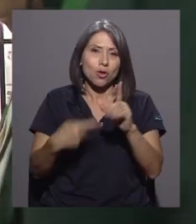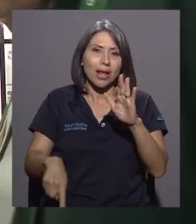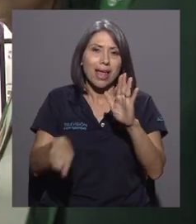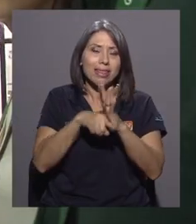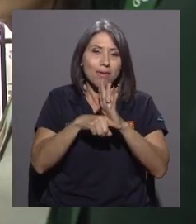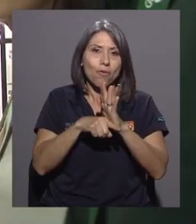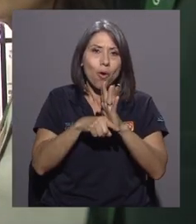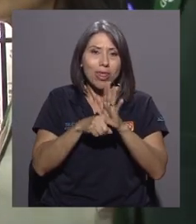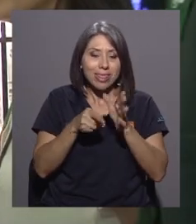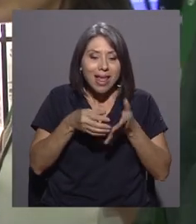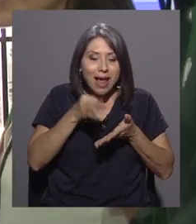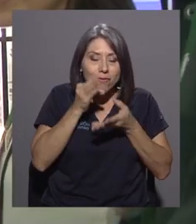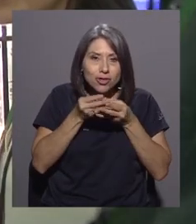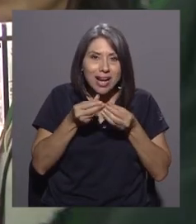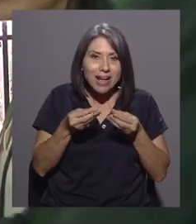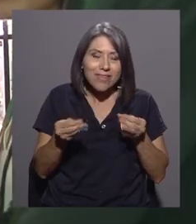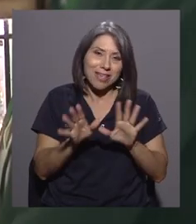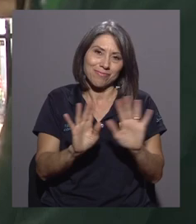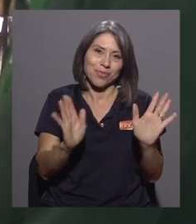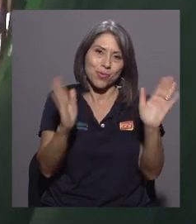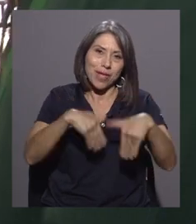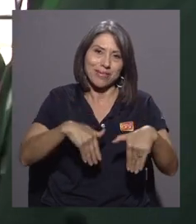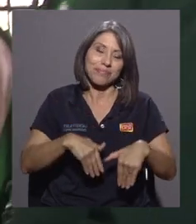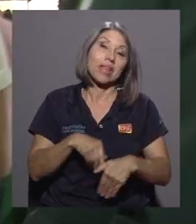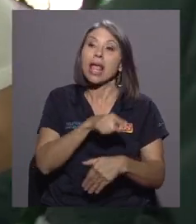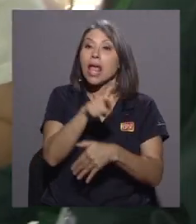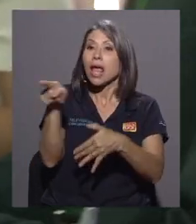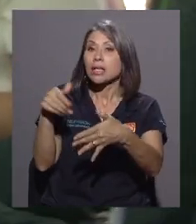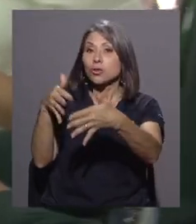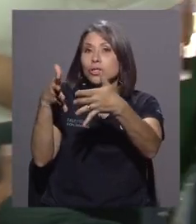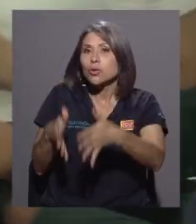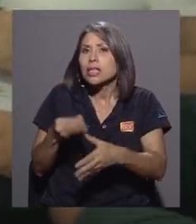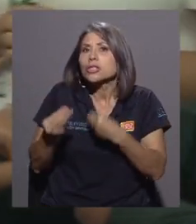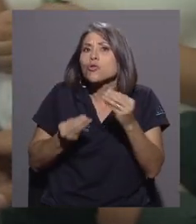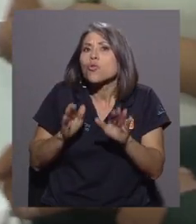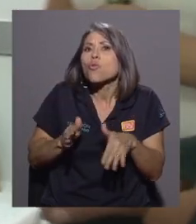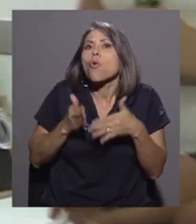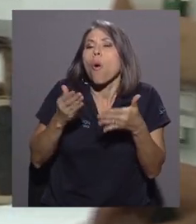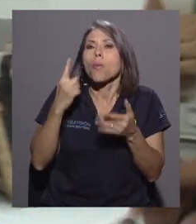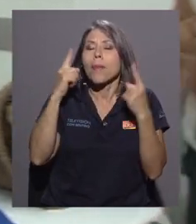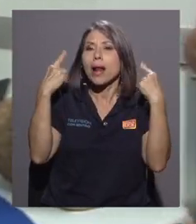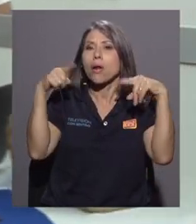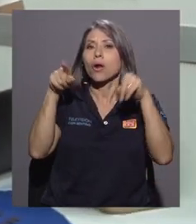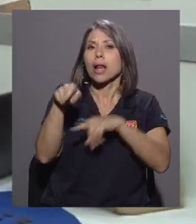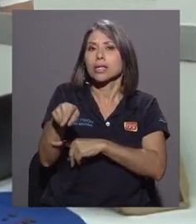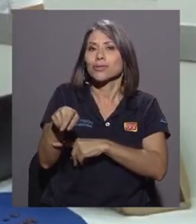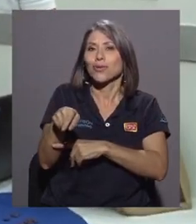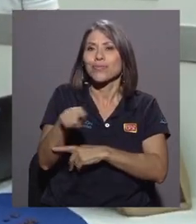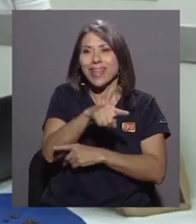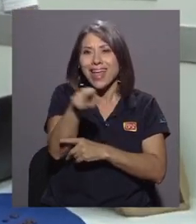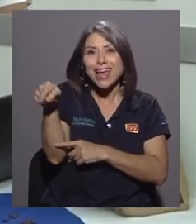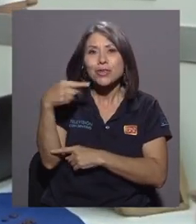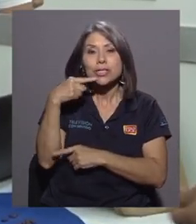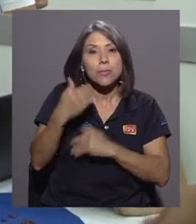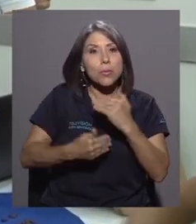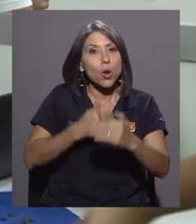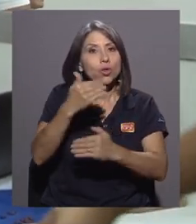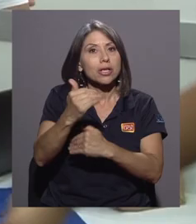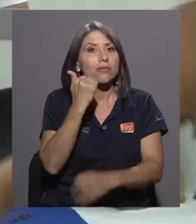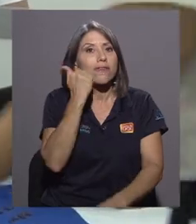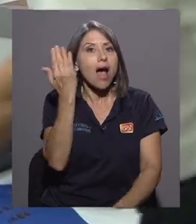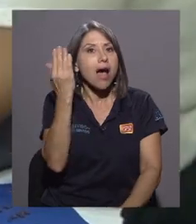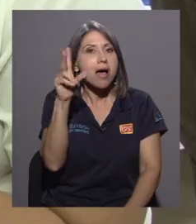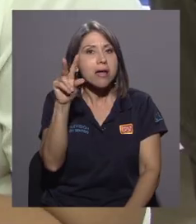café. ¿Cómo hicieron estos estudiantes para lograr tan útil producto? Según ellos, el proceso no fue nada